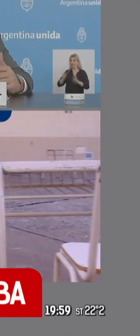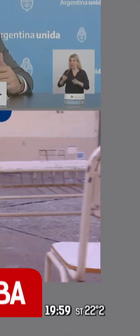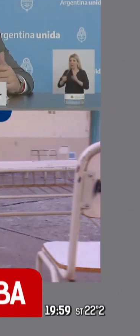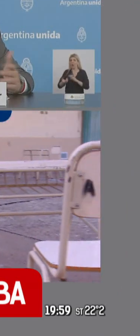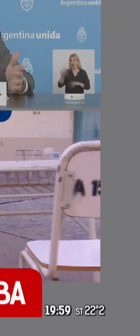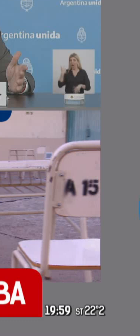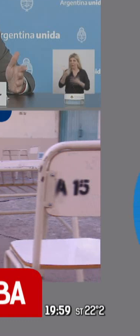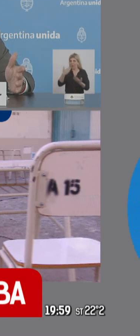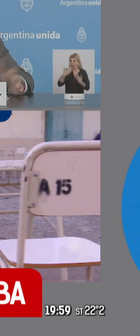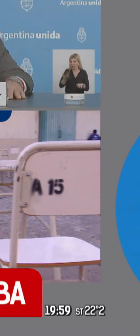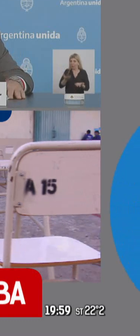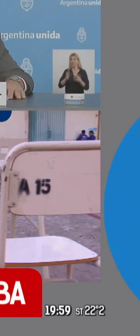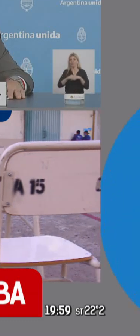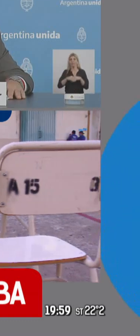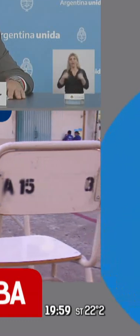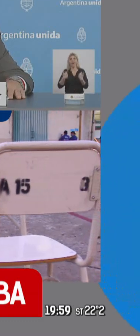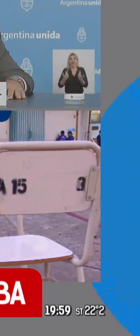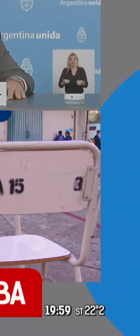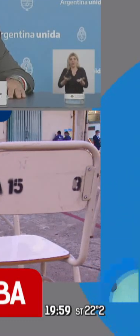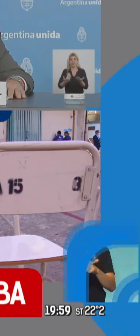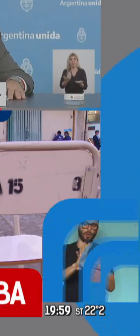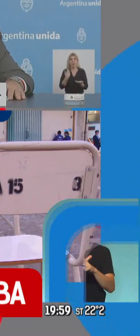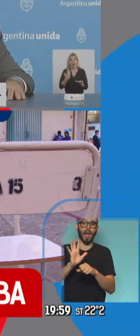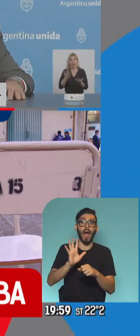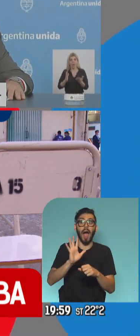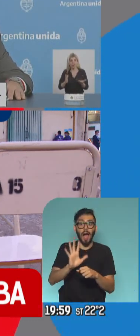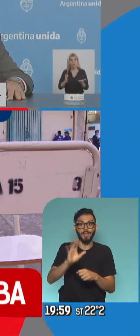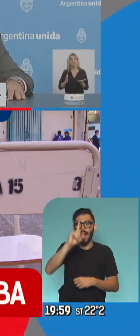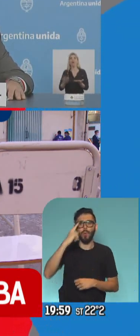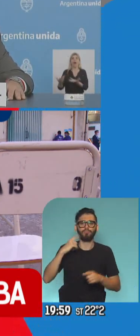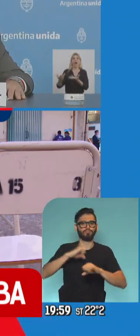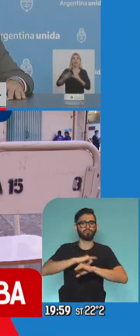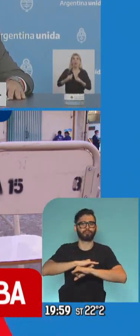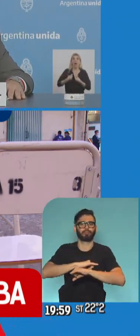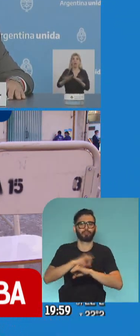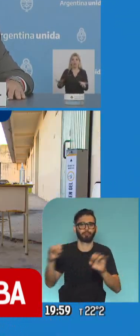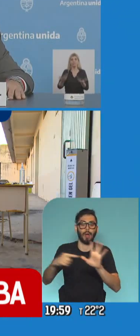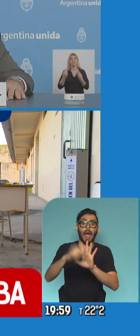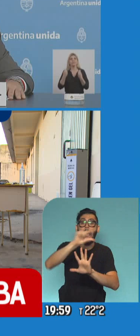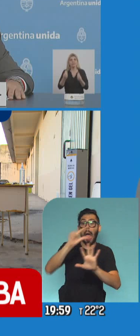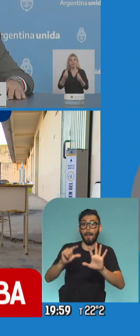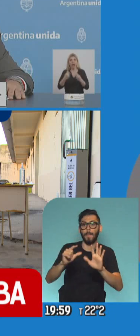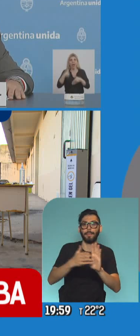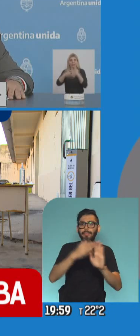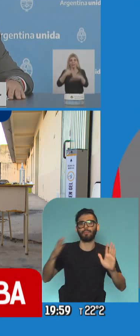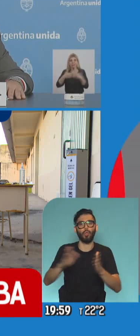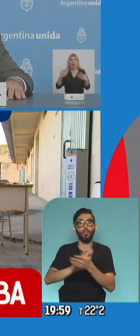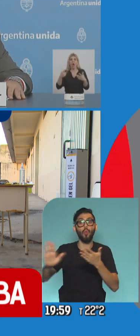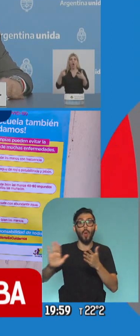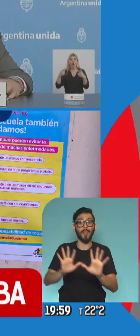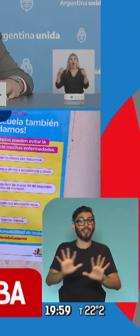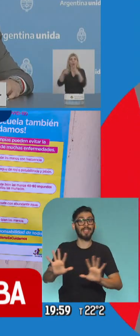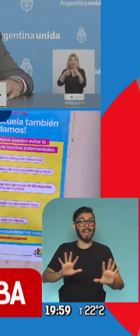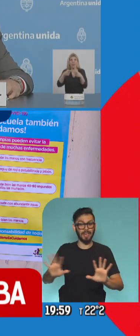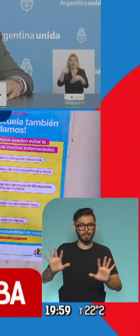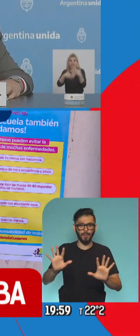contra el coronavirus. Así lo anunció hoy en un mensaje grabado Alberto Fernández. En uno de nuestros ángulos lo vemos,